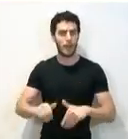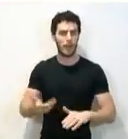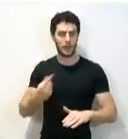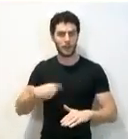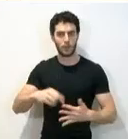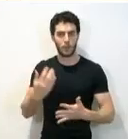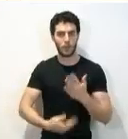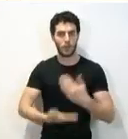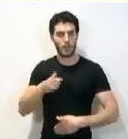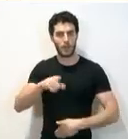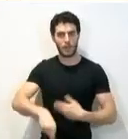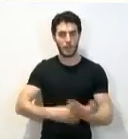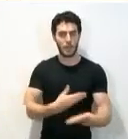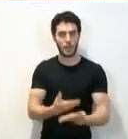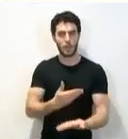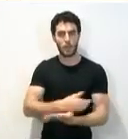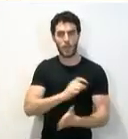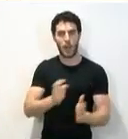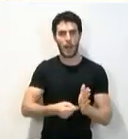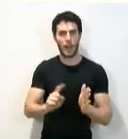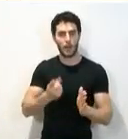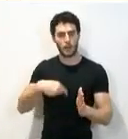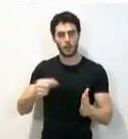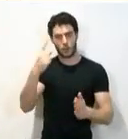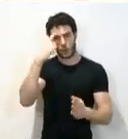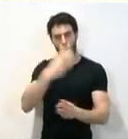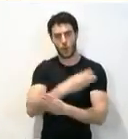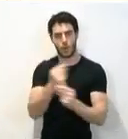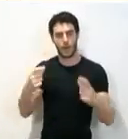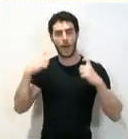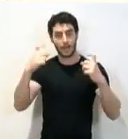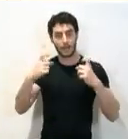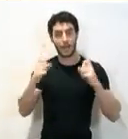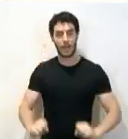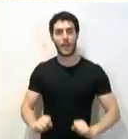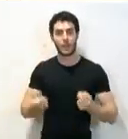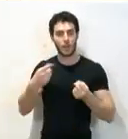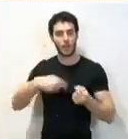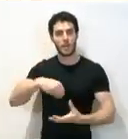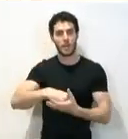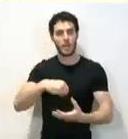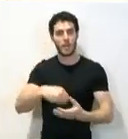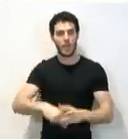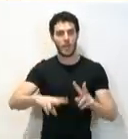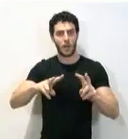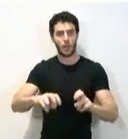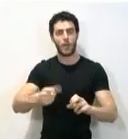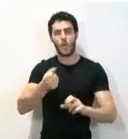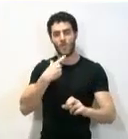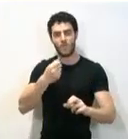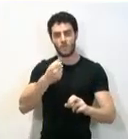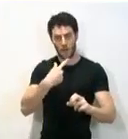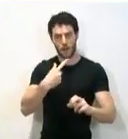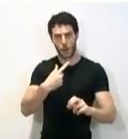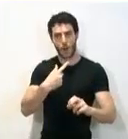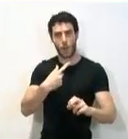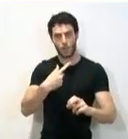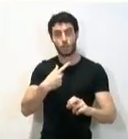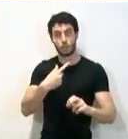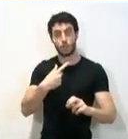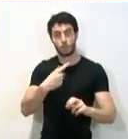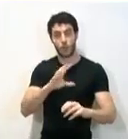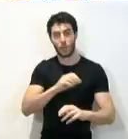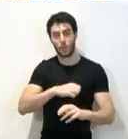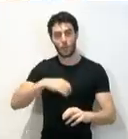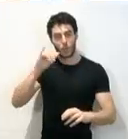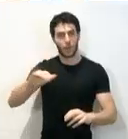esta proposición no de ley pretendamos olvidarnos de la recuperación y de la implantación de esos nuevos fármacos en nuestra